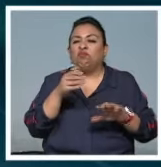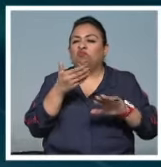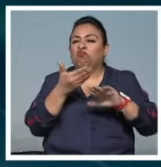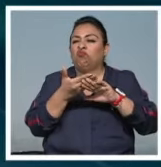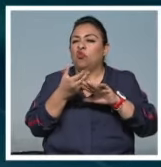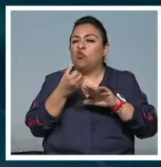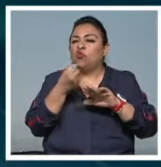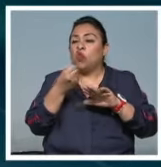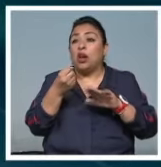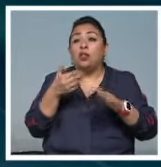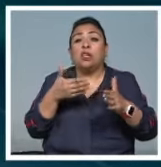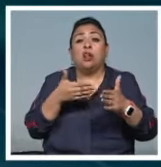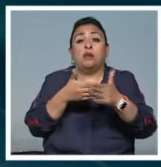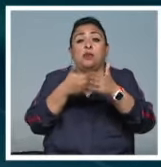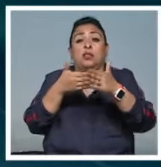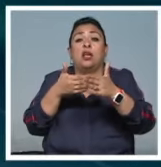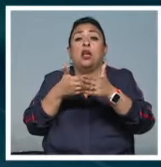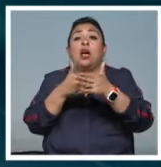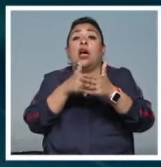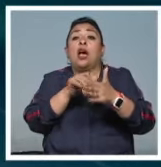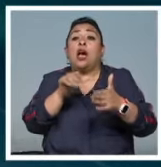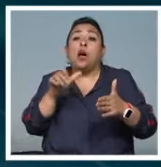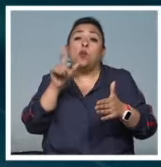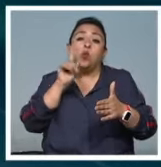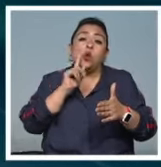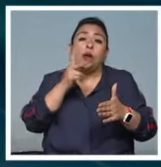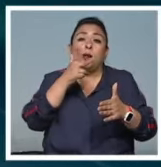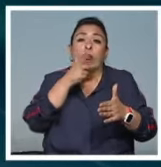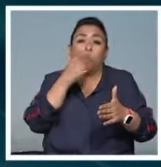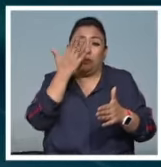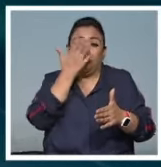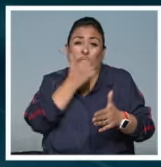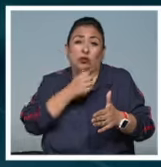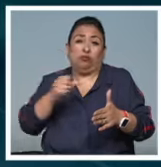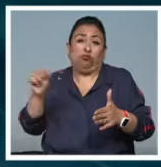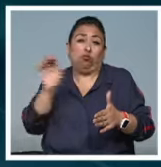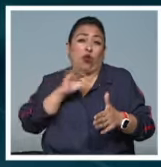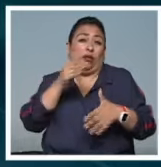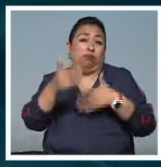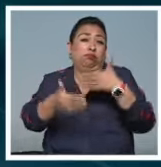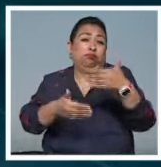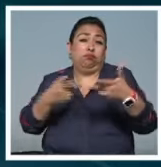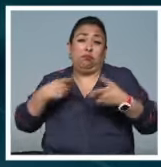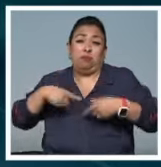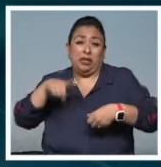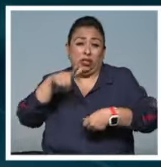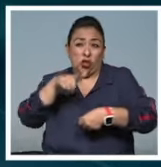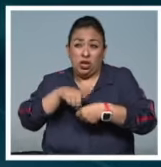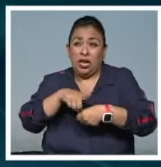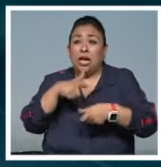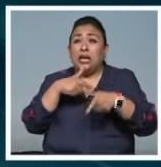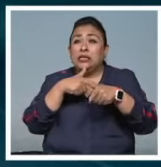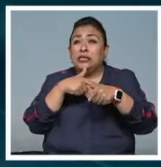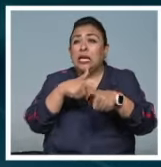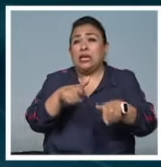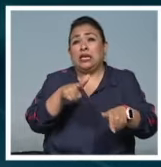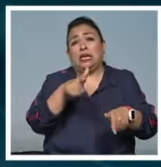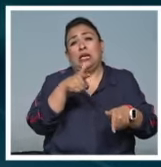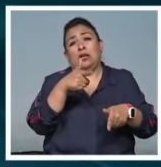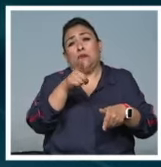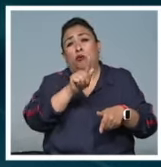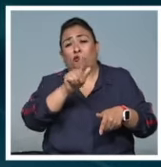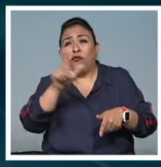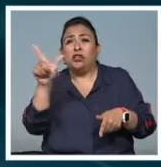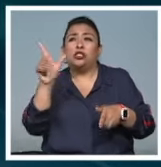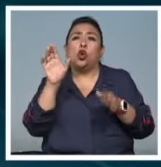perjudicial porque limita la capacidad de las mujeres y los hombres para desarrollar sus capacidades personales, seguir sus carreras profesionales